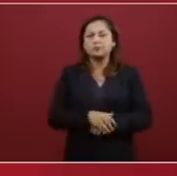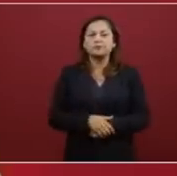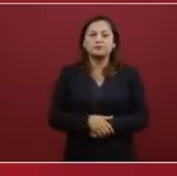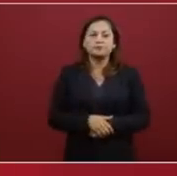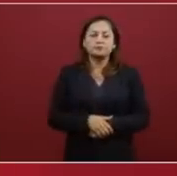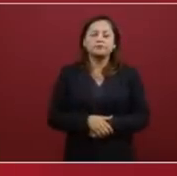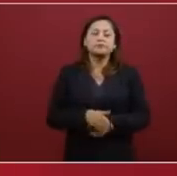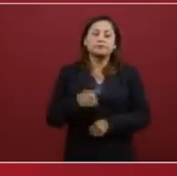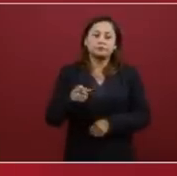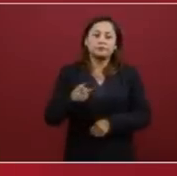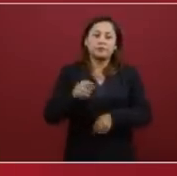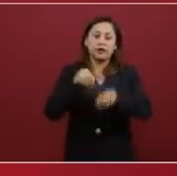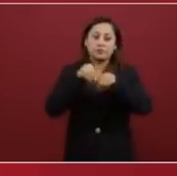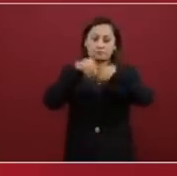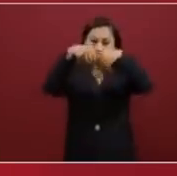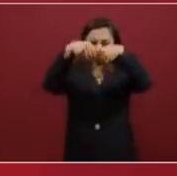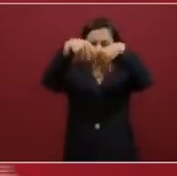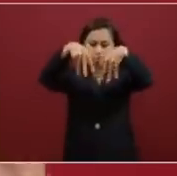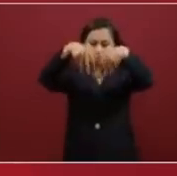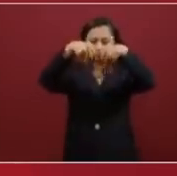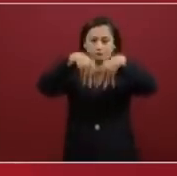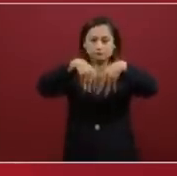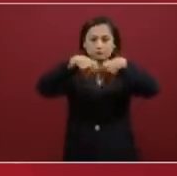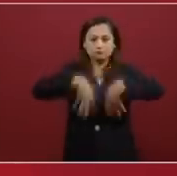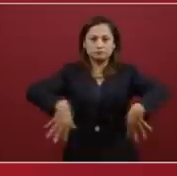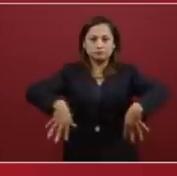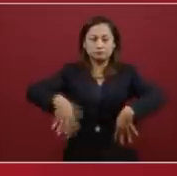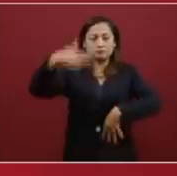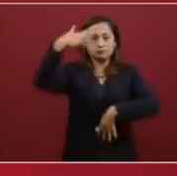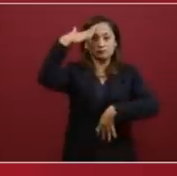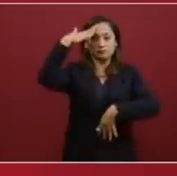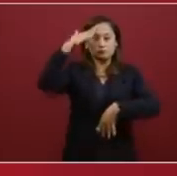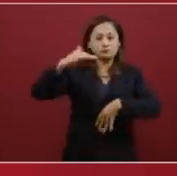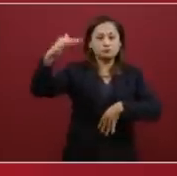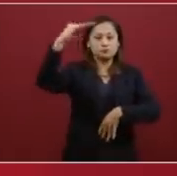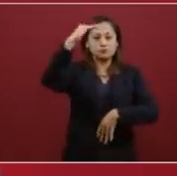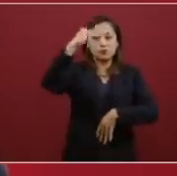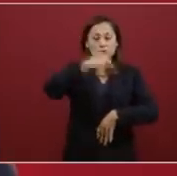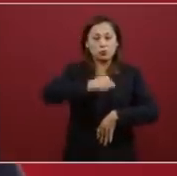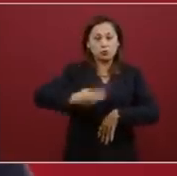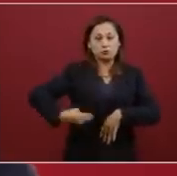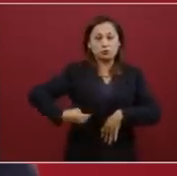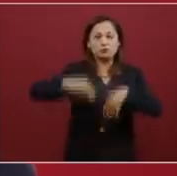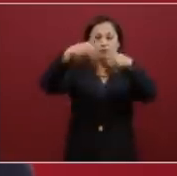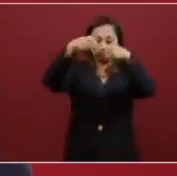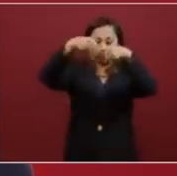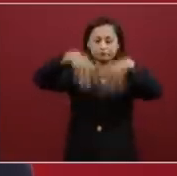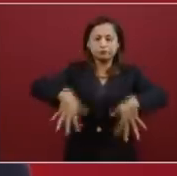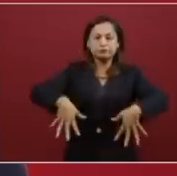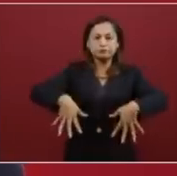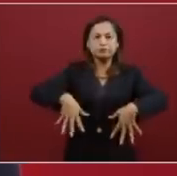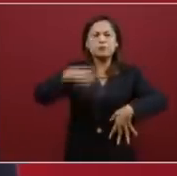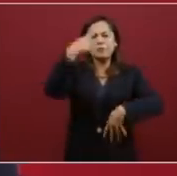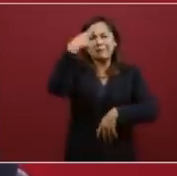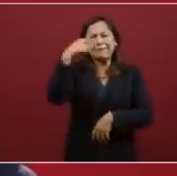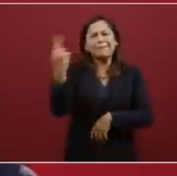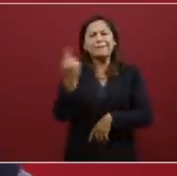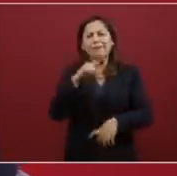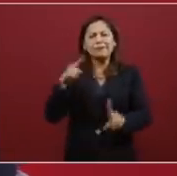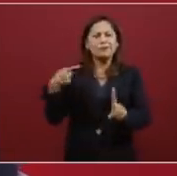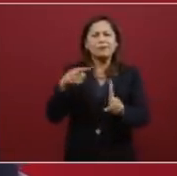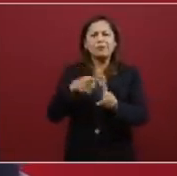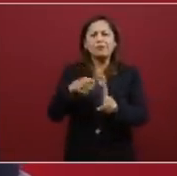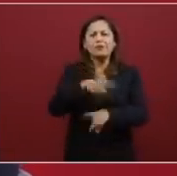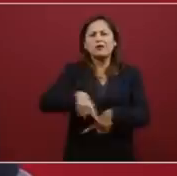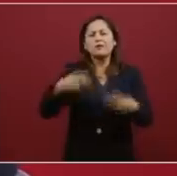están abajo de las cabeceras municipales. Es acercar más los servicios a donde vive